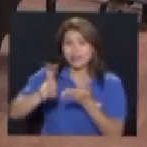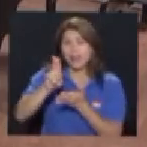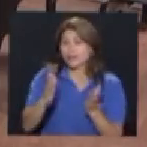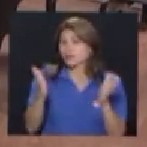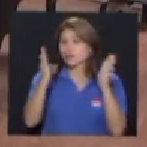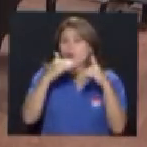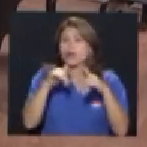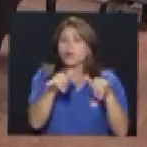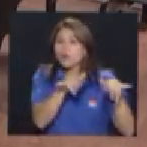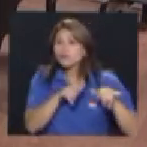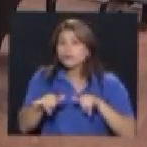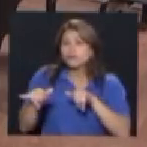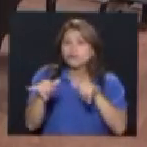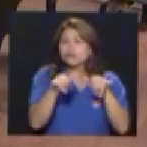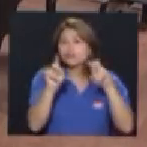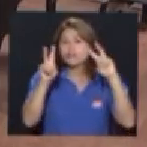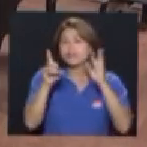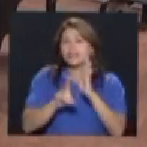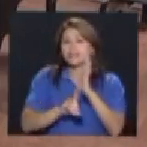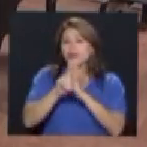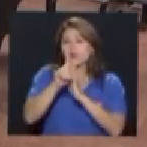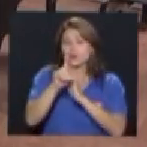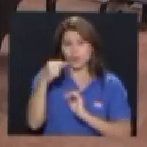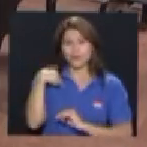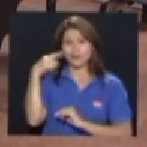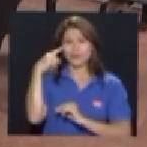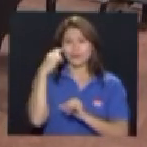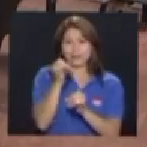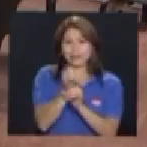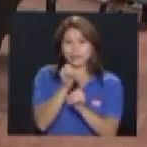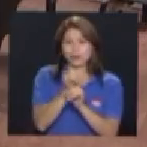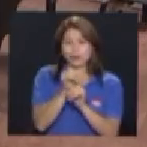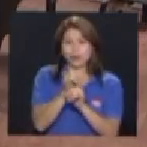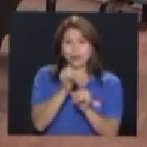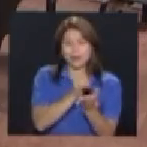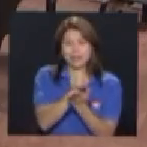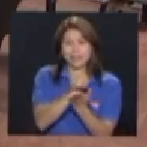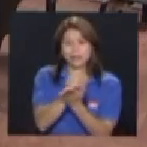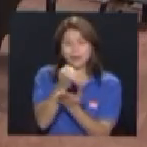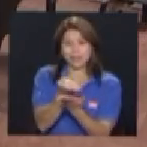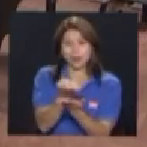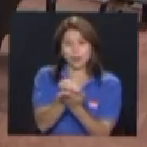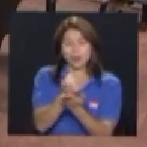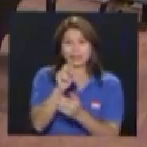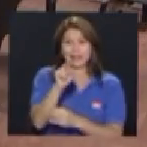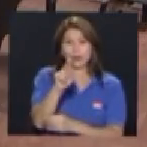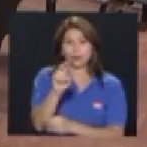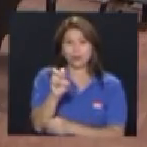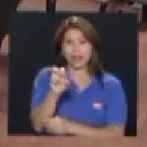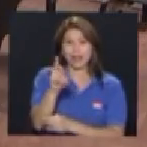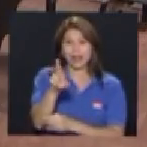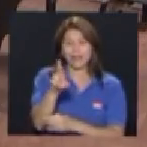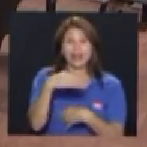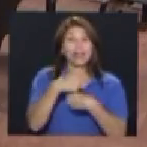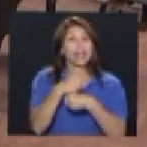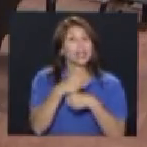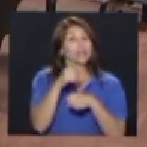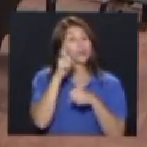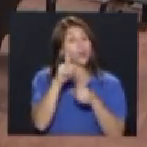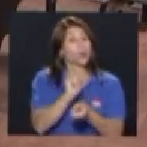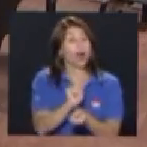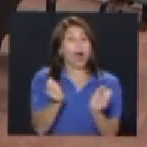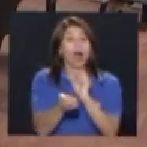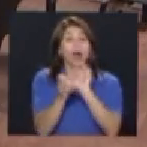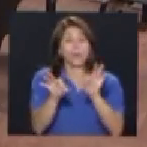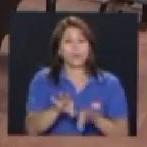desarrollo, pensando en el Instituto de Investigaciones Económicas de la UCR, que marcó pauta en la época, en los